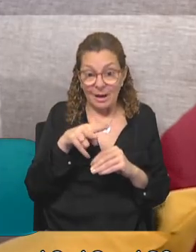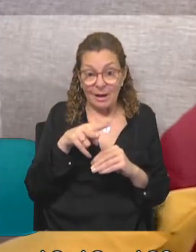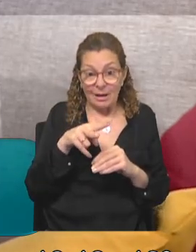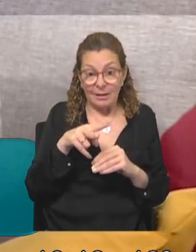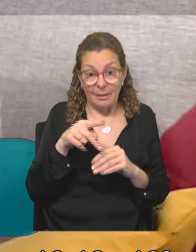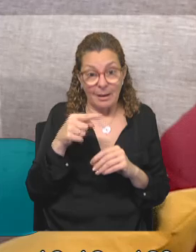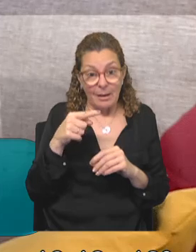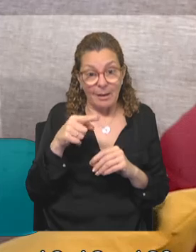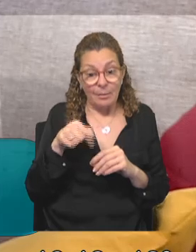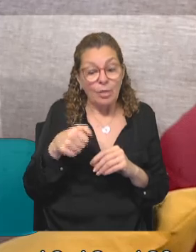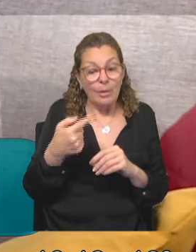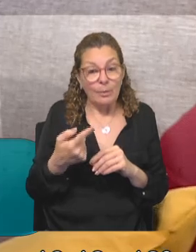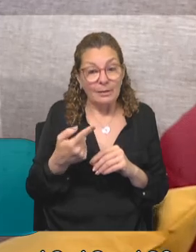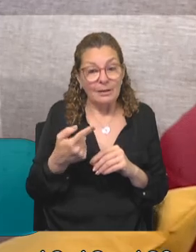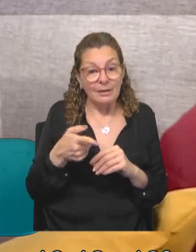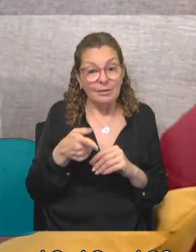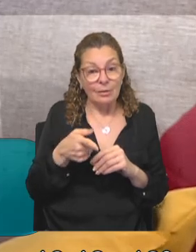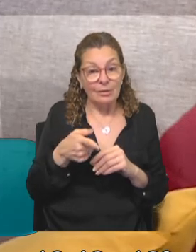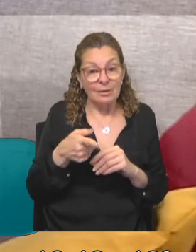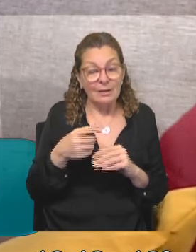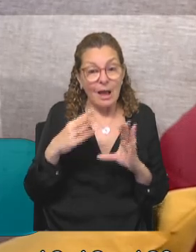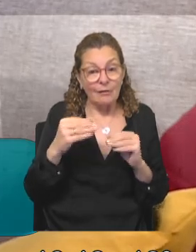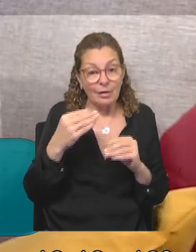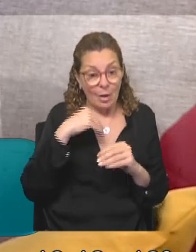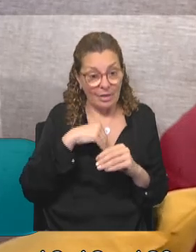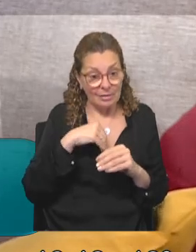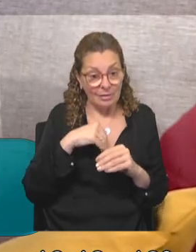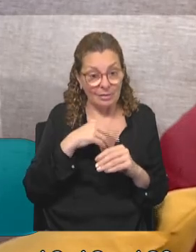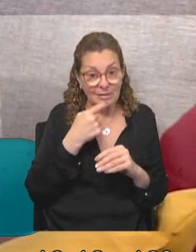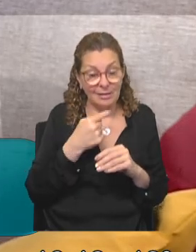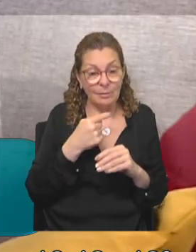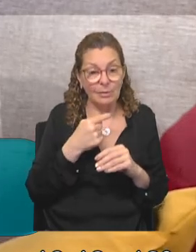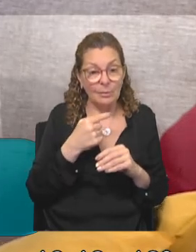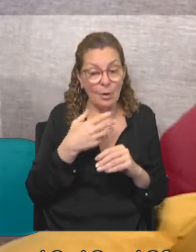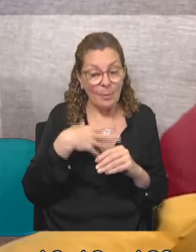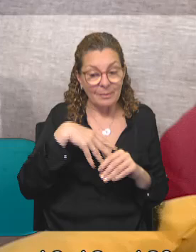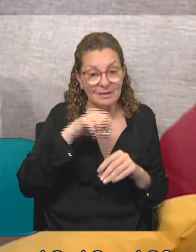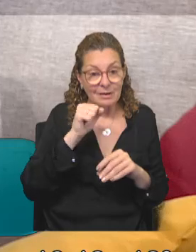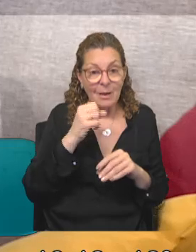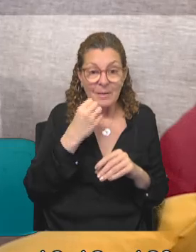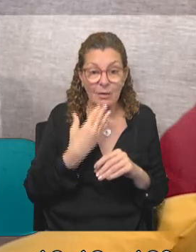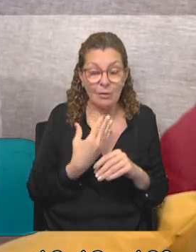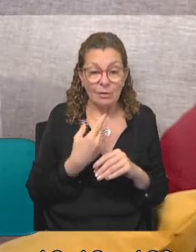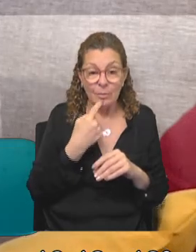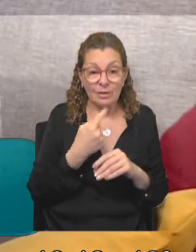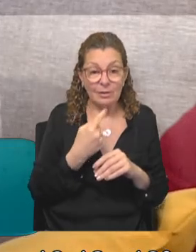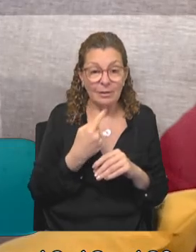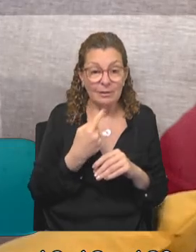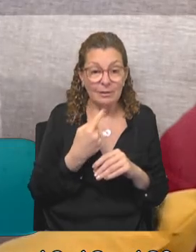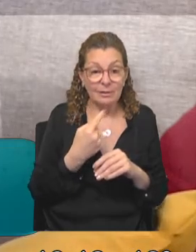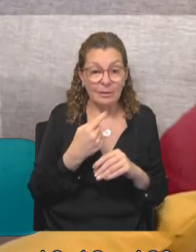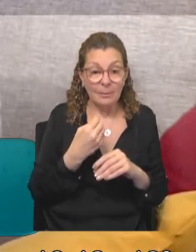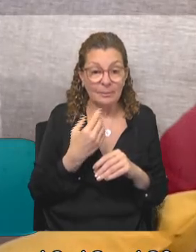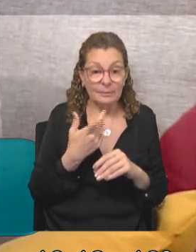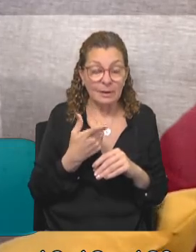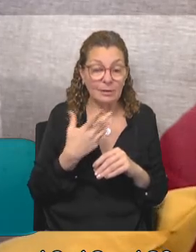llegar a suceder. Bueno, en esto, en este diálogo interno, si este diálogo interno me lleva a ser mejor, como dice Fito, me lleva a